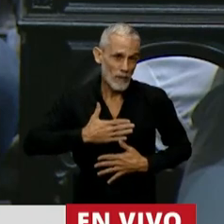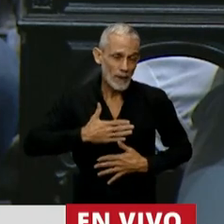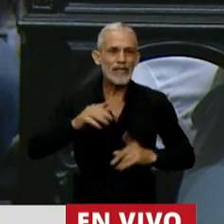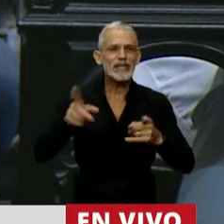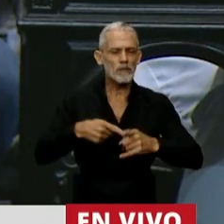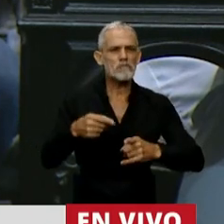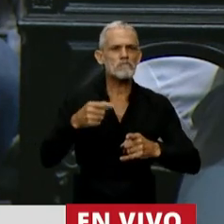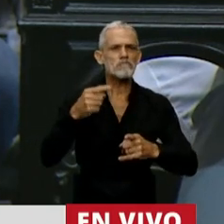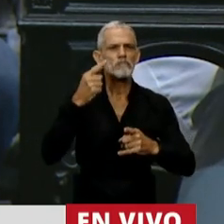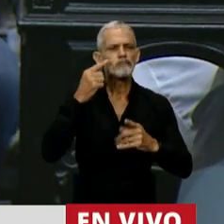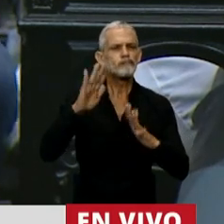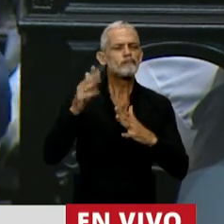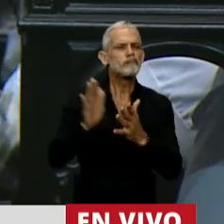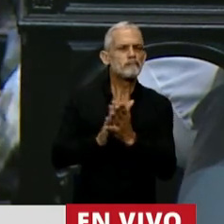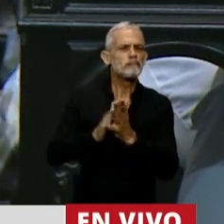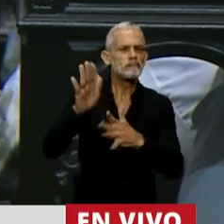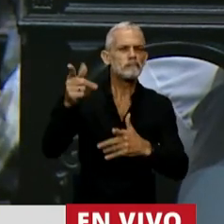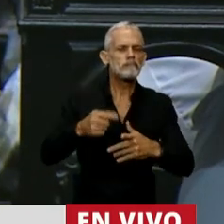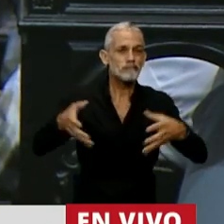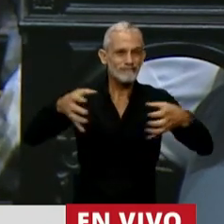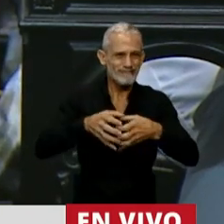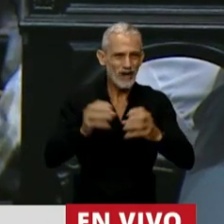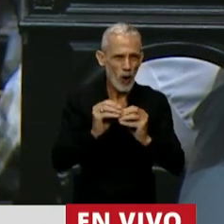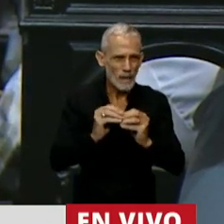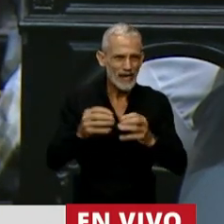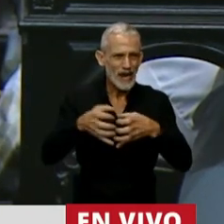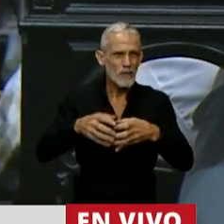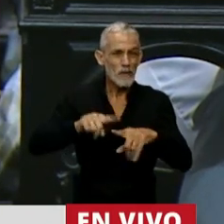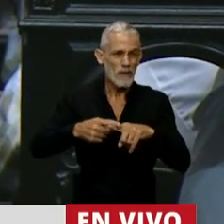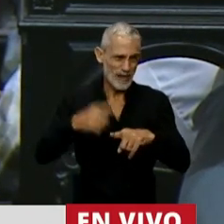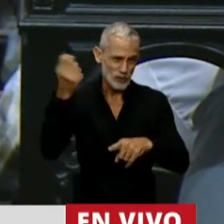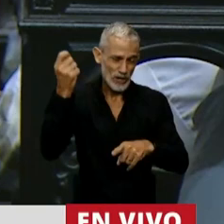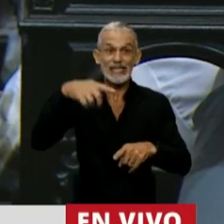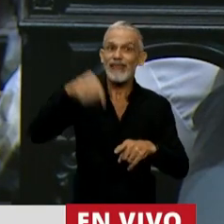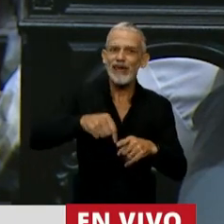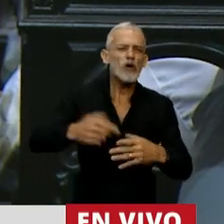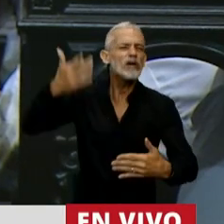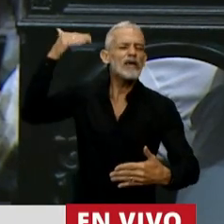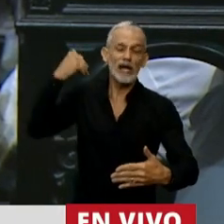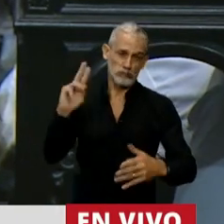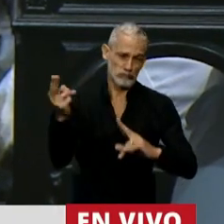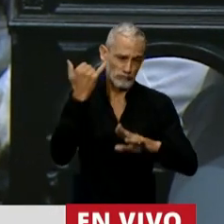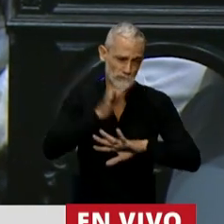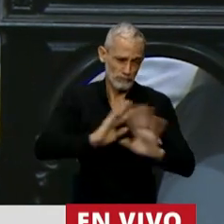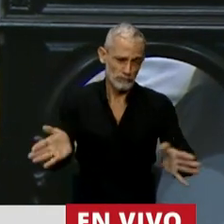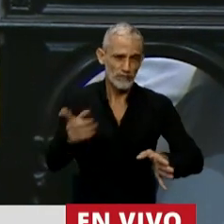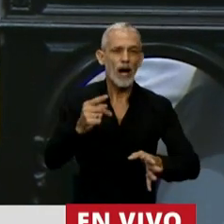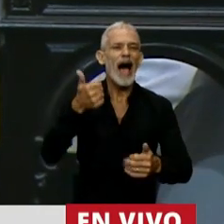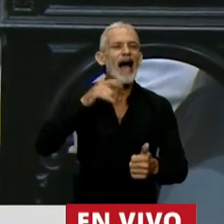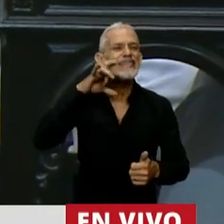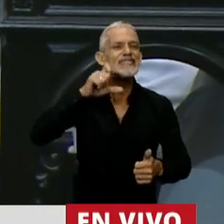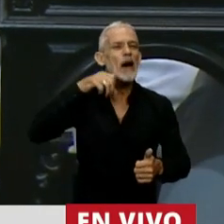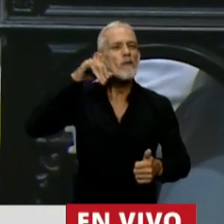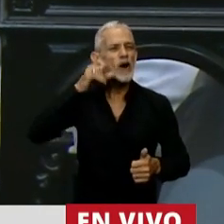también reconocer a mis compañeras del Partido Socialista, a las de hoy y a las que no están, como Alicia